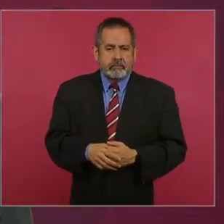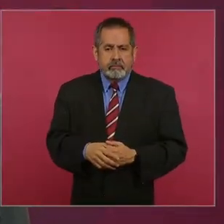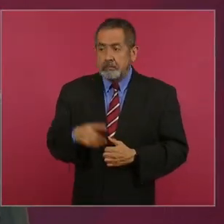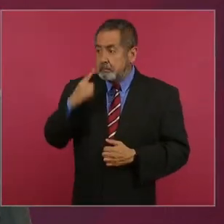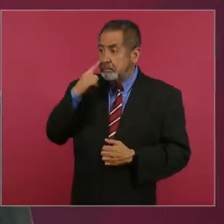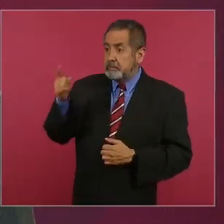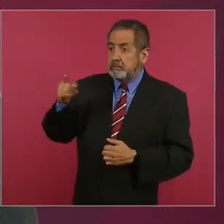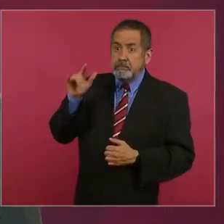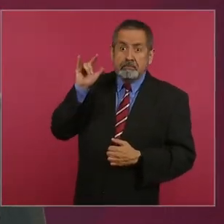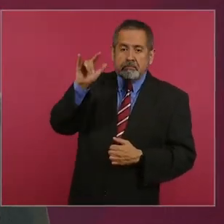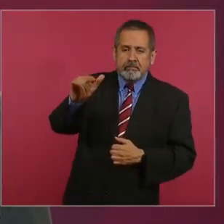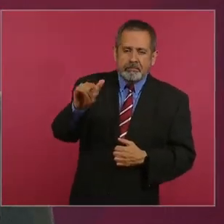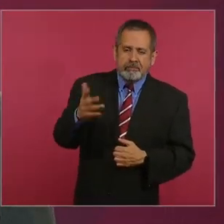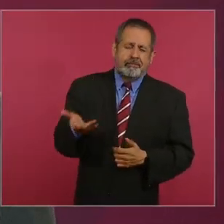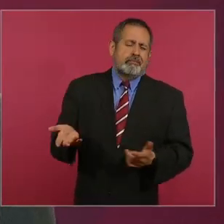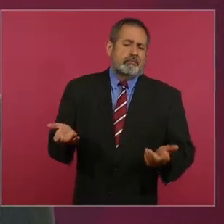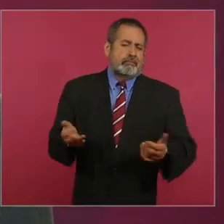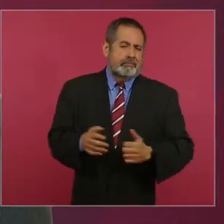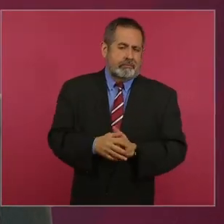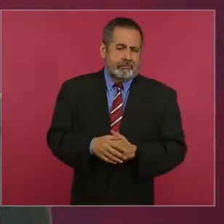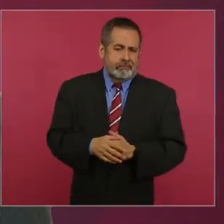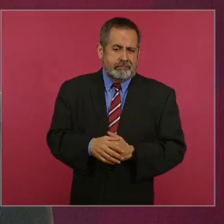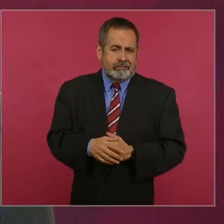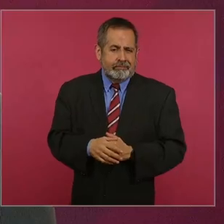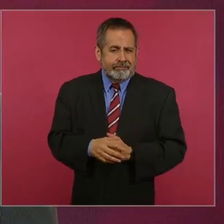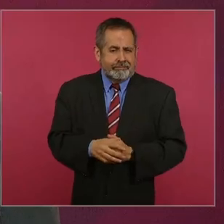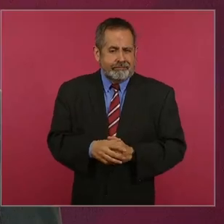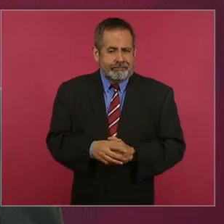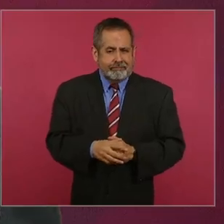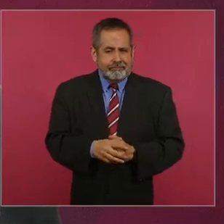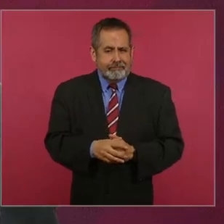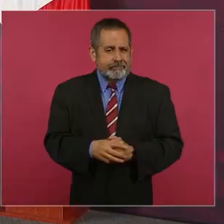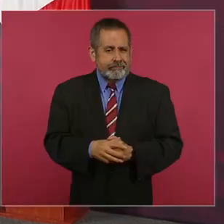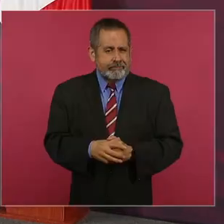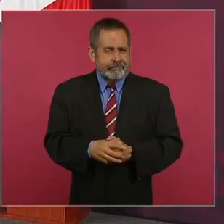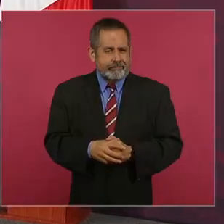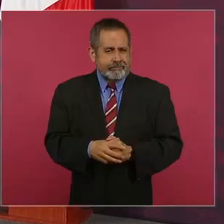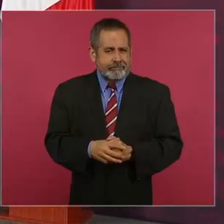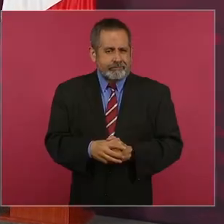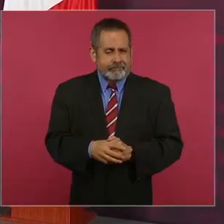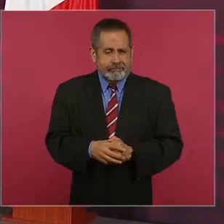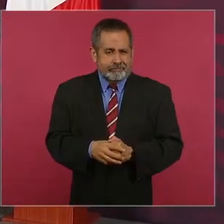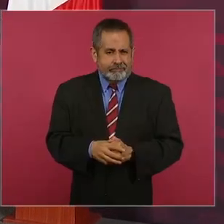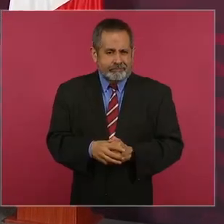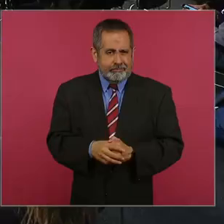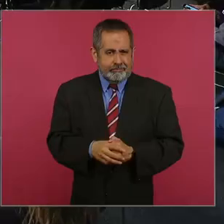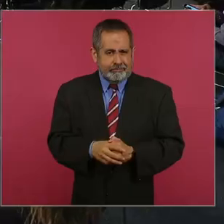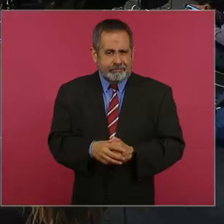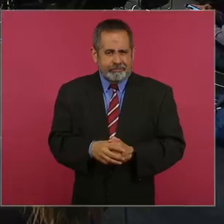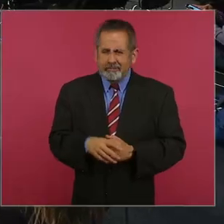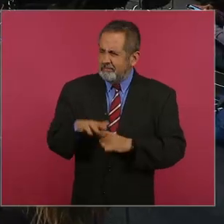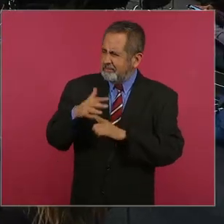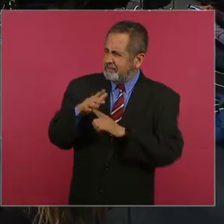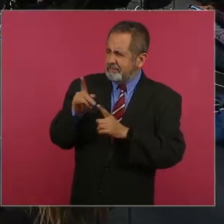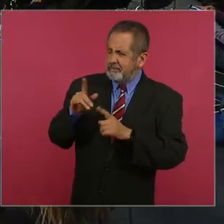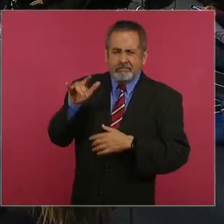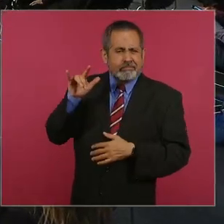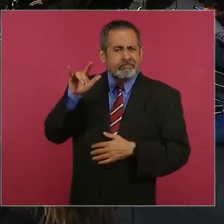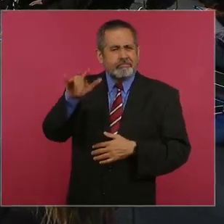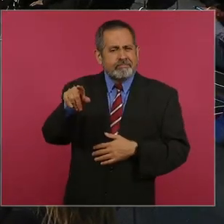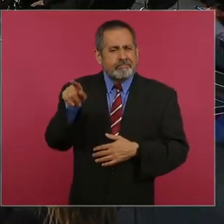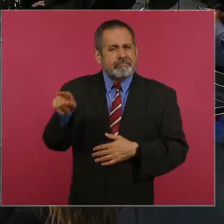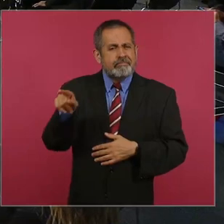volando en un avión no helicóptero no en un avión